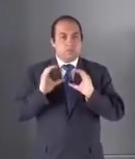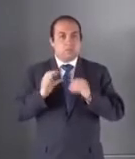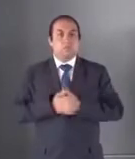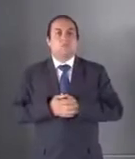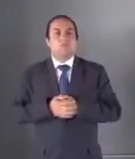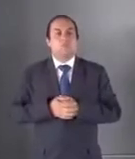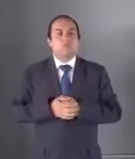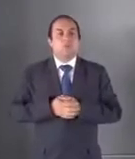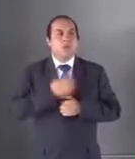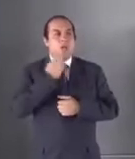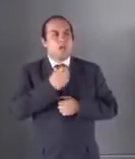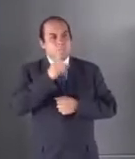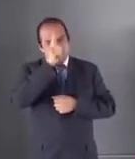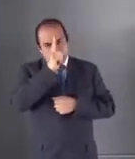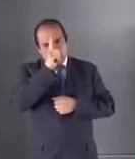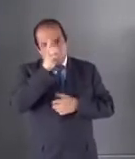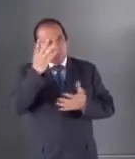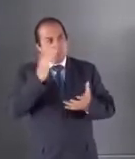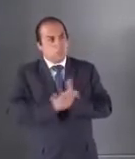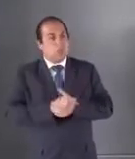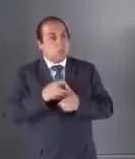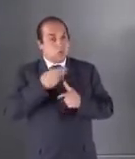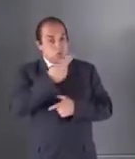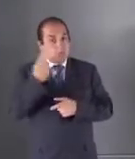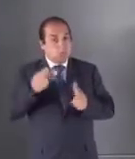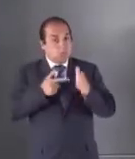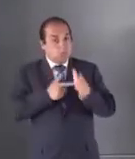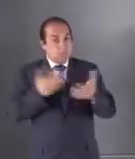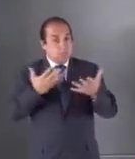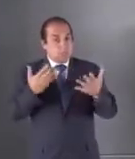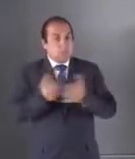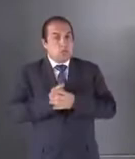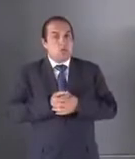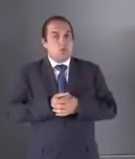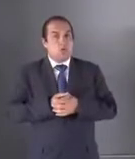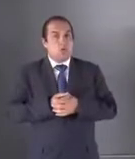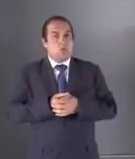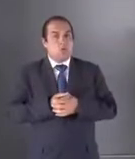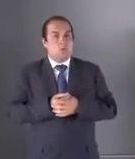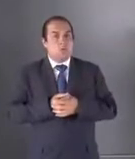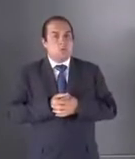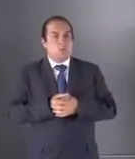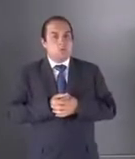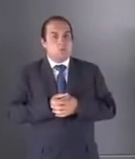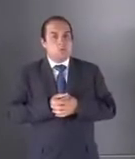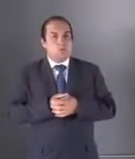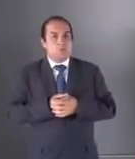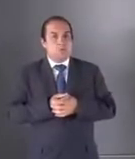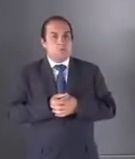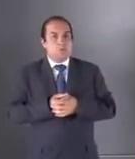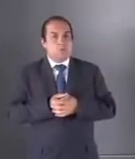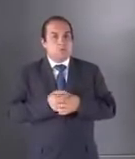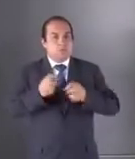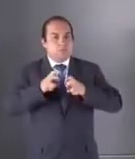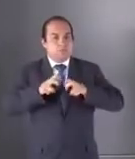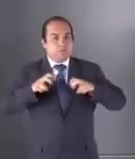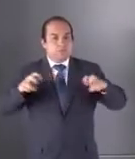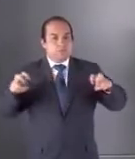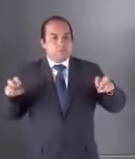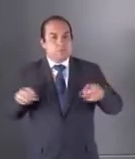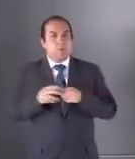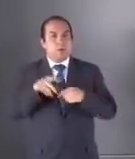esta recomendación, ¿usted sigue realizando sus audiencias mediante plataformas para